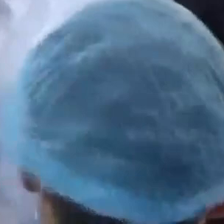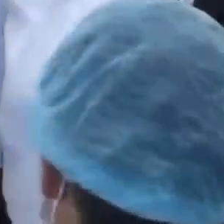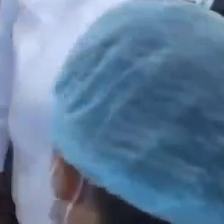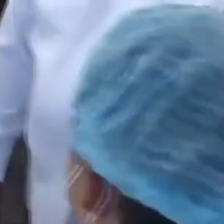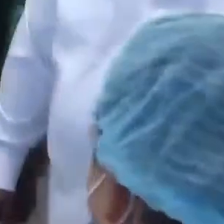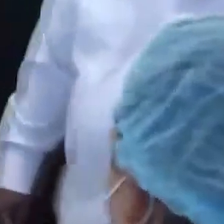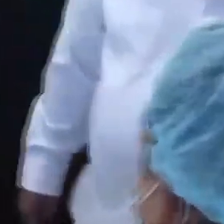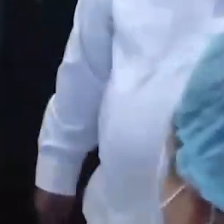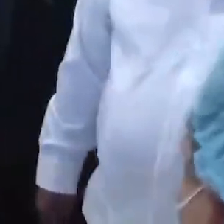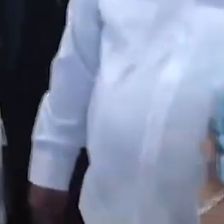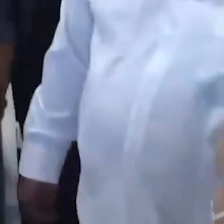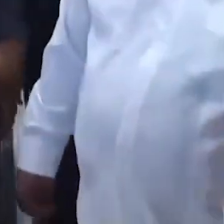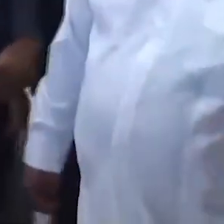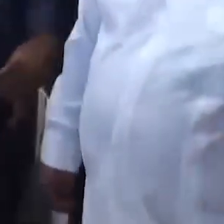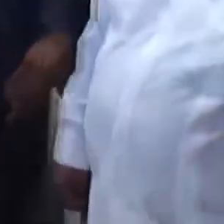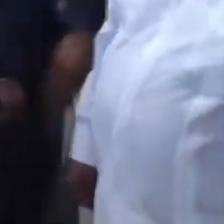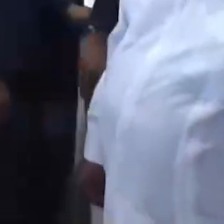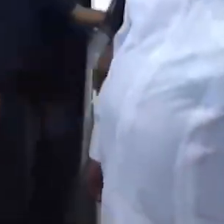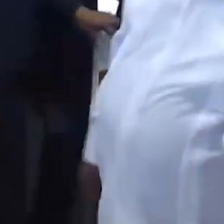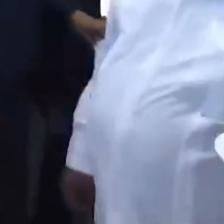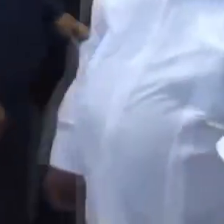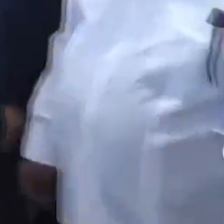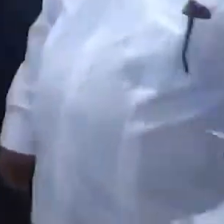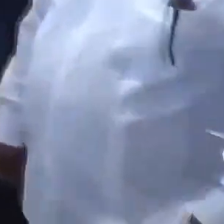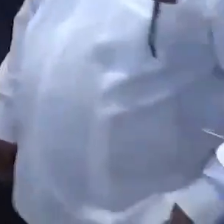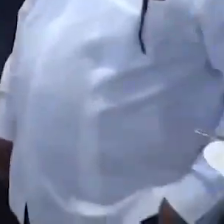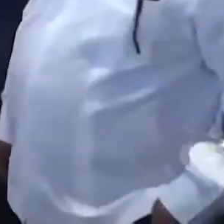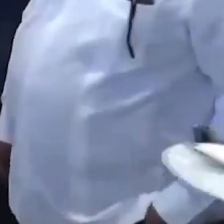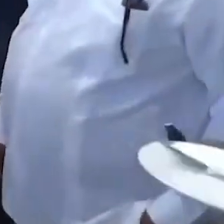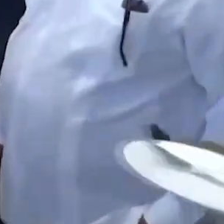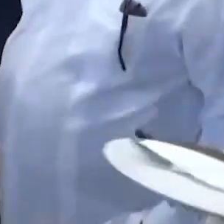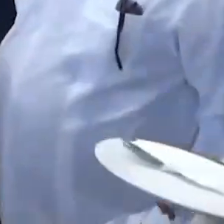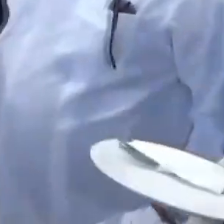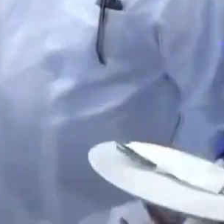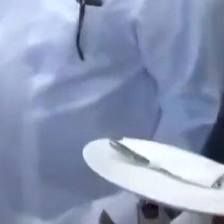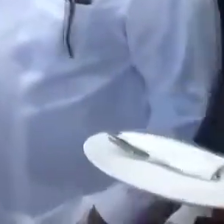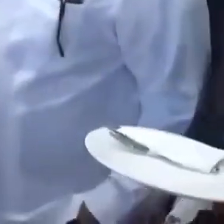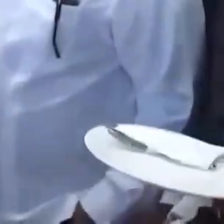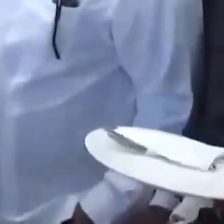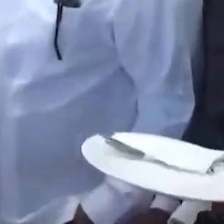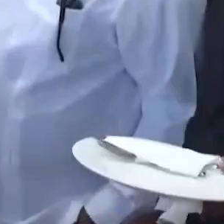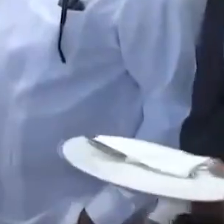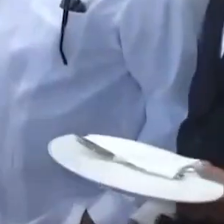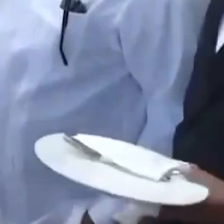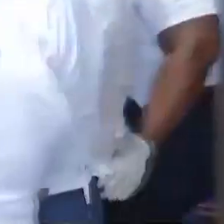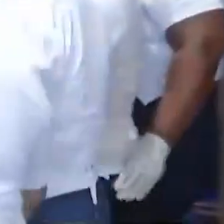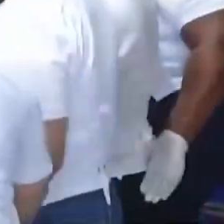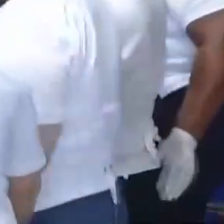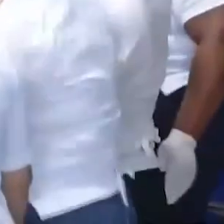realizada en el Club Mauricio Báez, lugar donde el jefe de Estado también aprovechó para almorzar